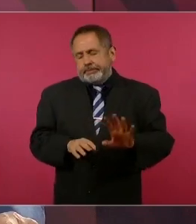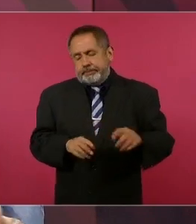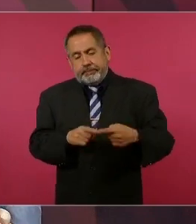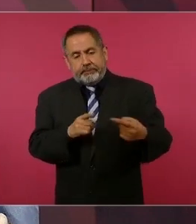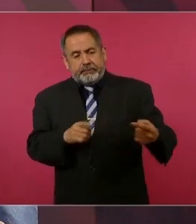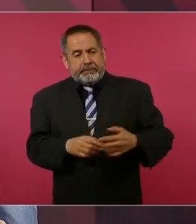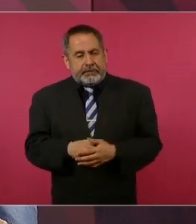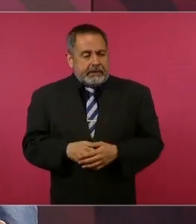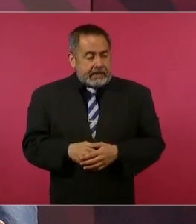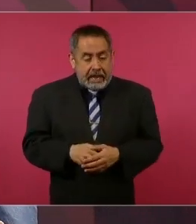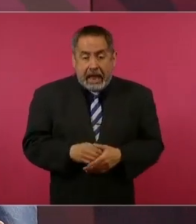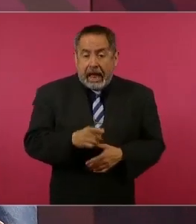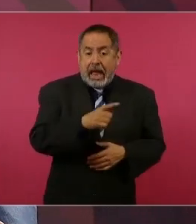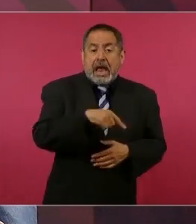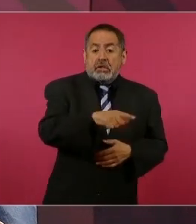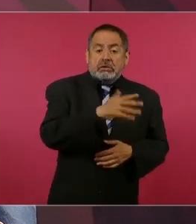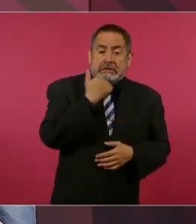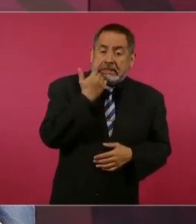les gustaría mucho,